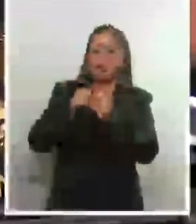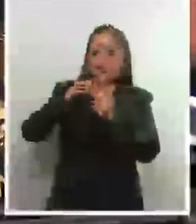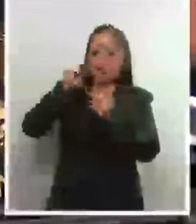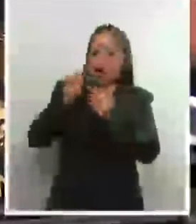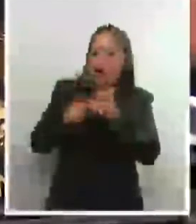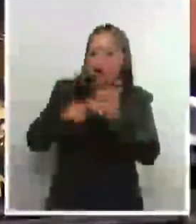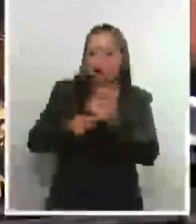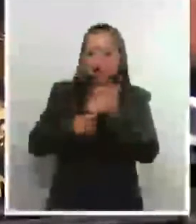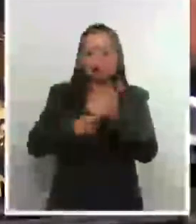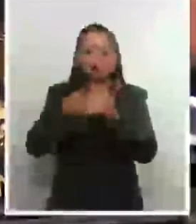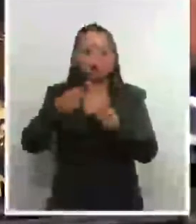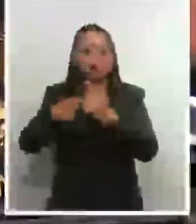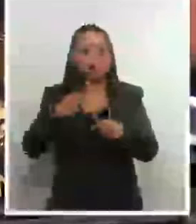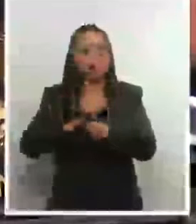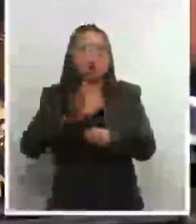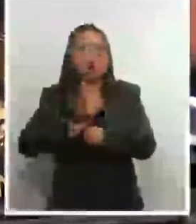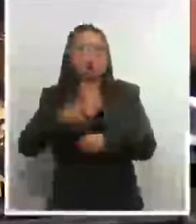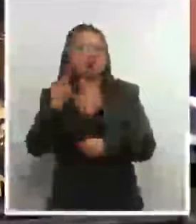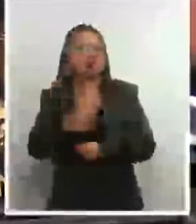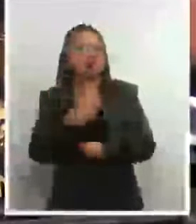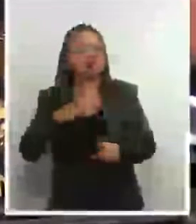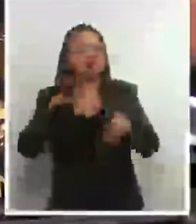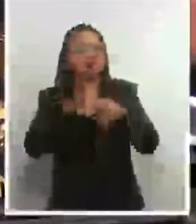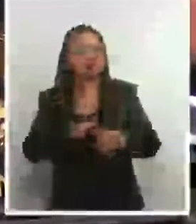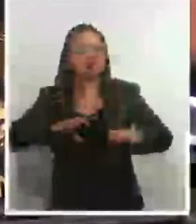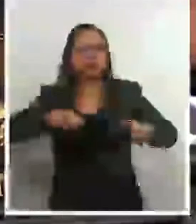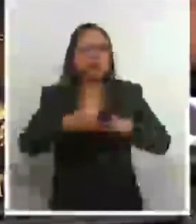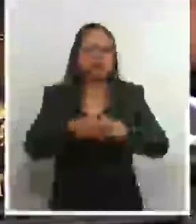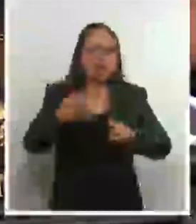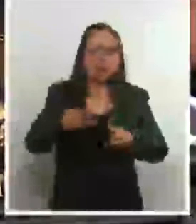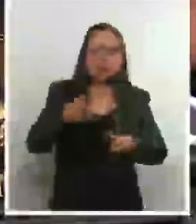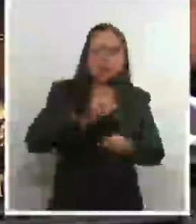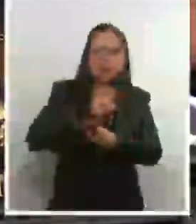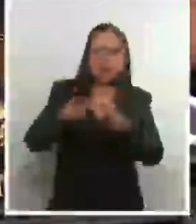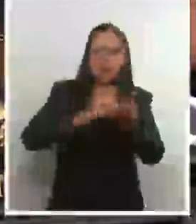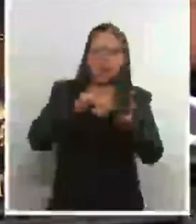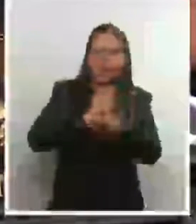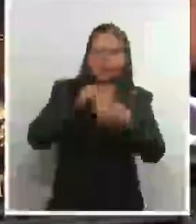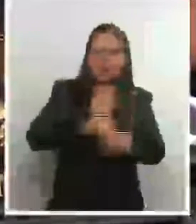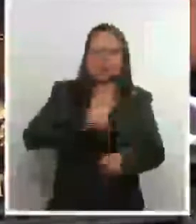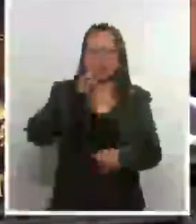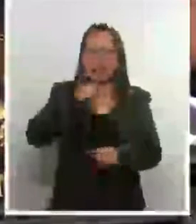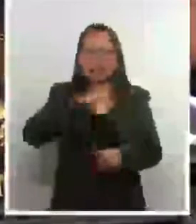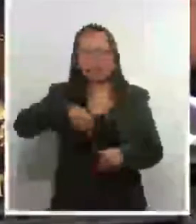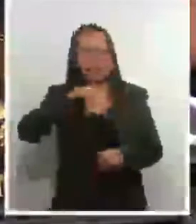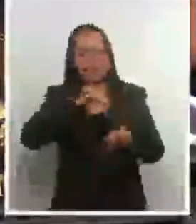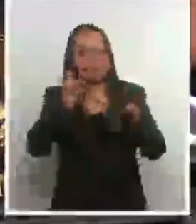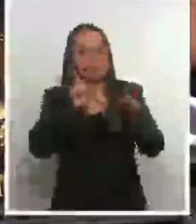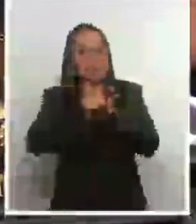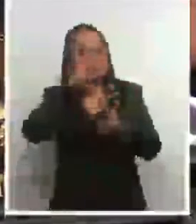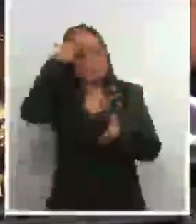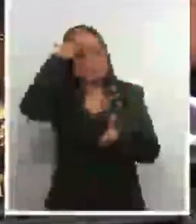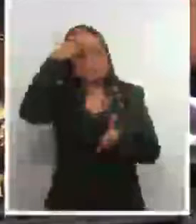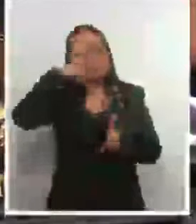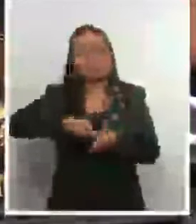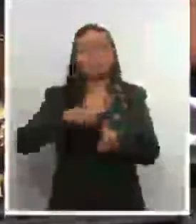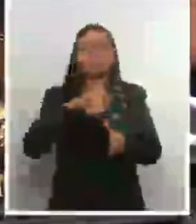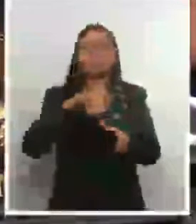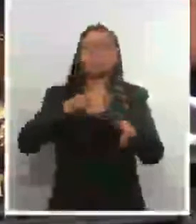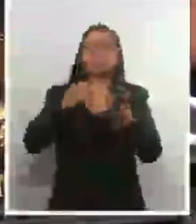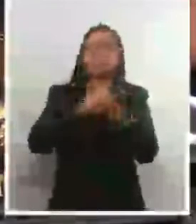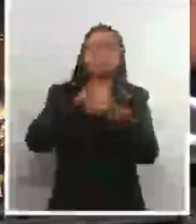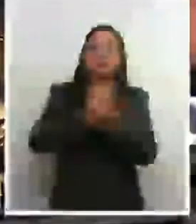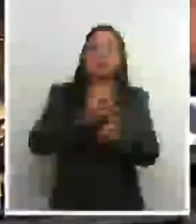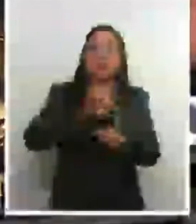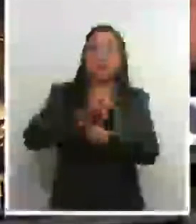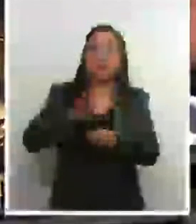los delitos del fuero común, aquellos en los que por disposición de las leyes generales exista